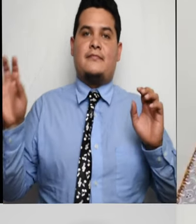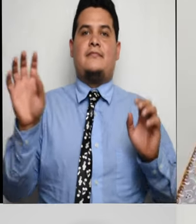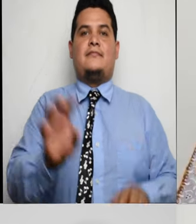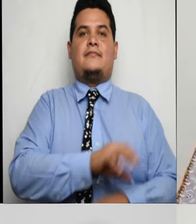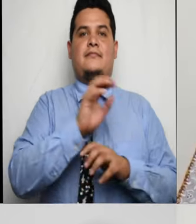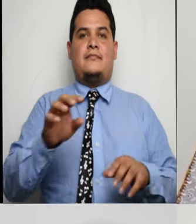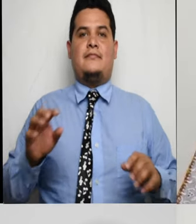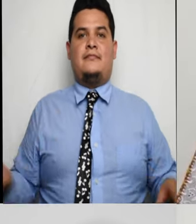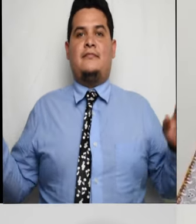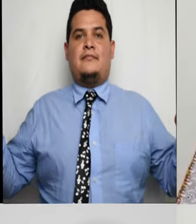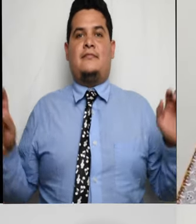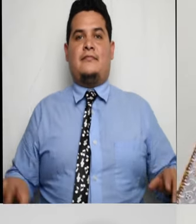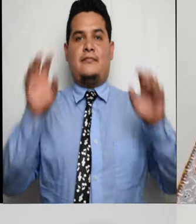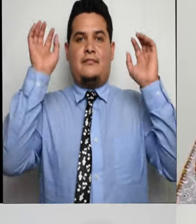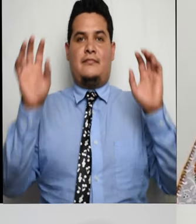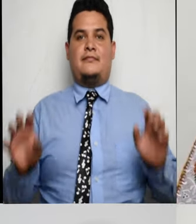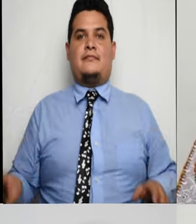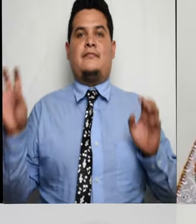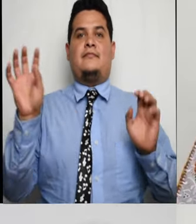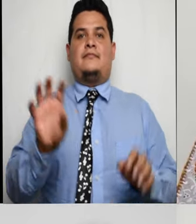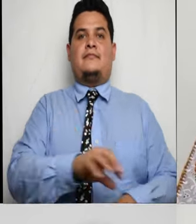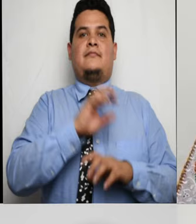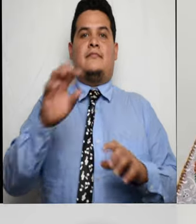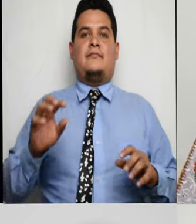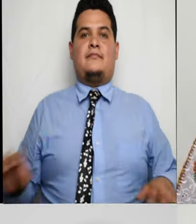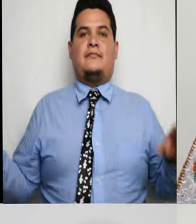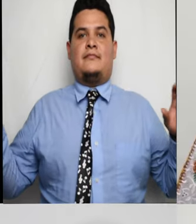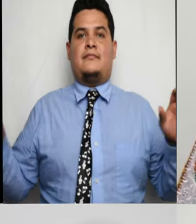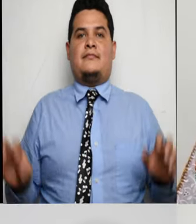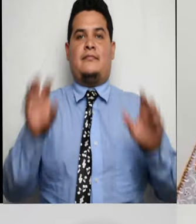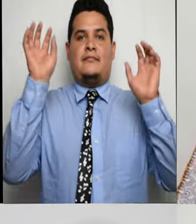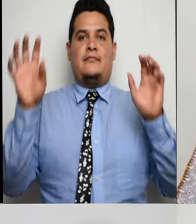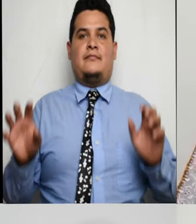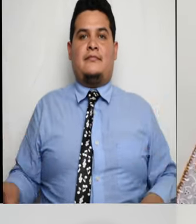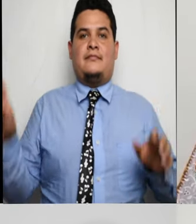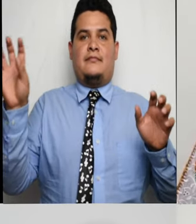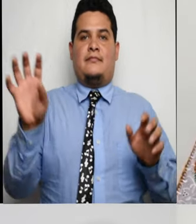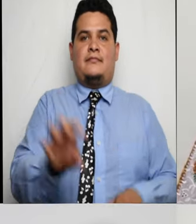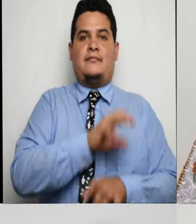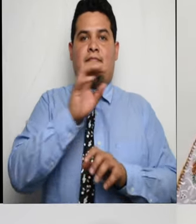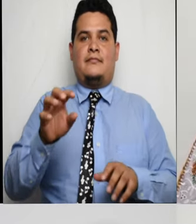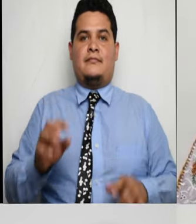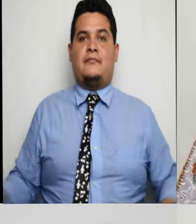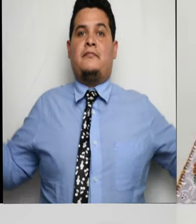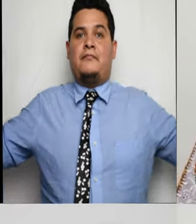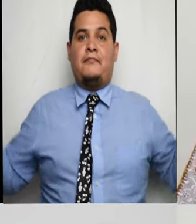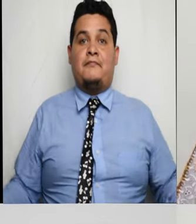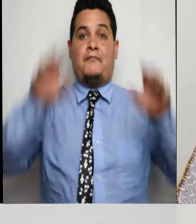su vuelo, más que el cóndor y el águila real.